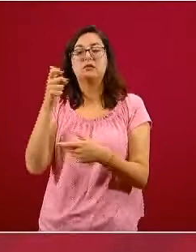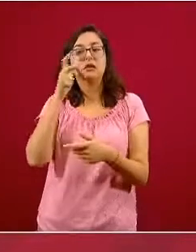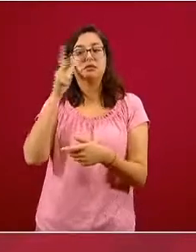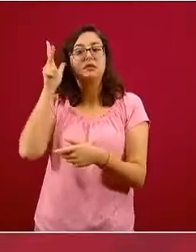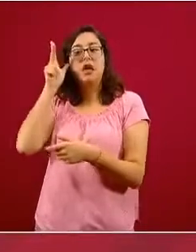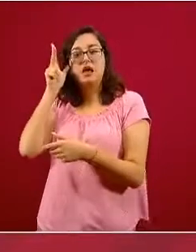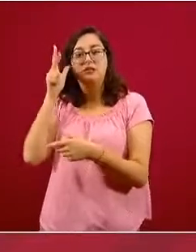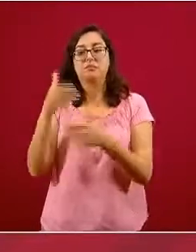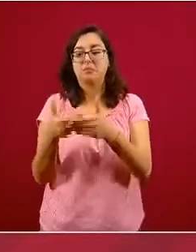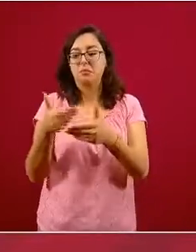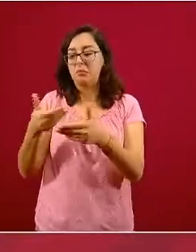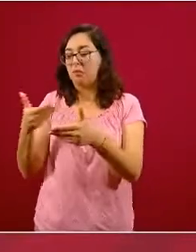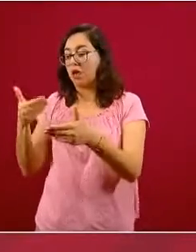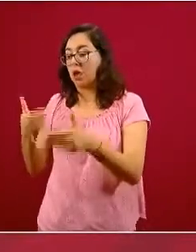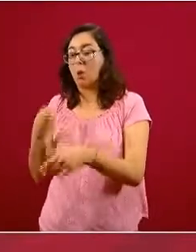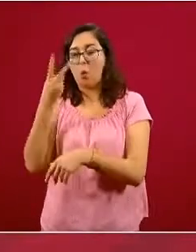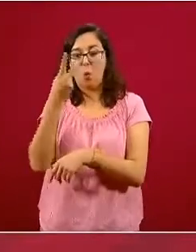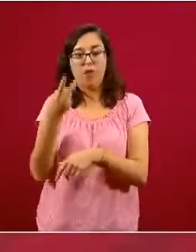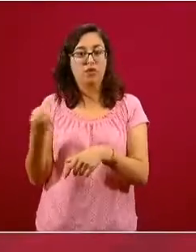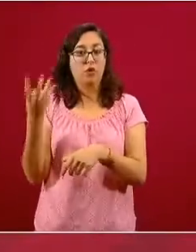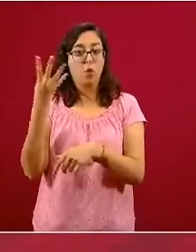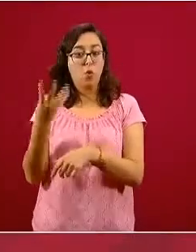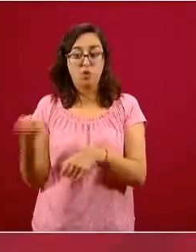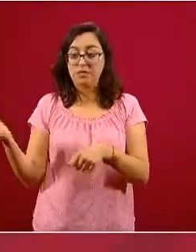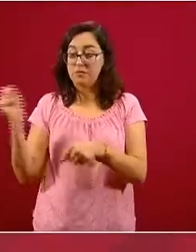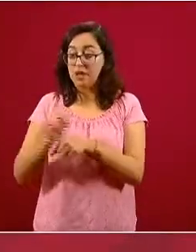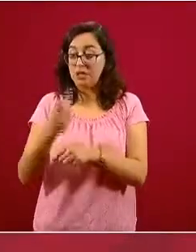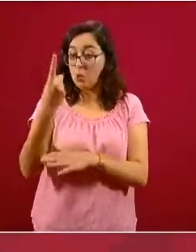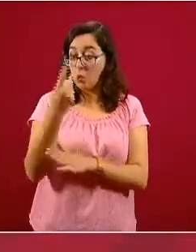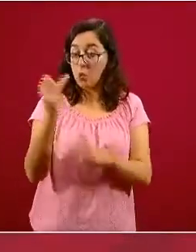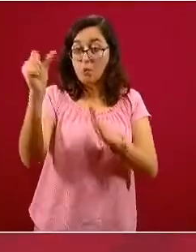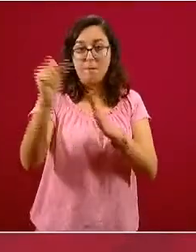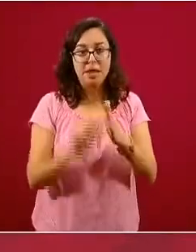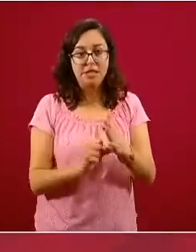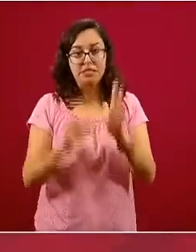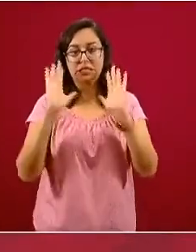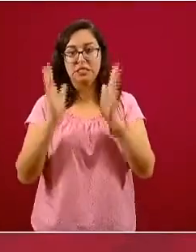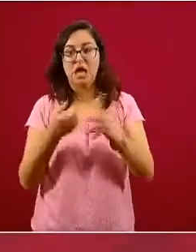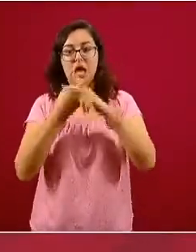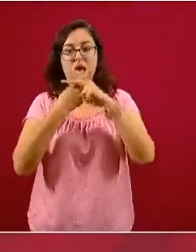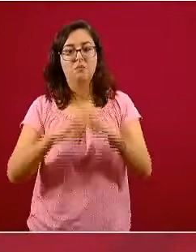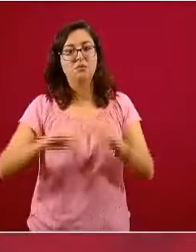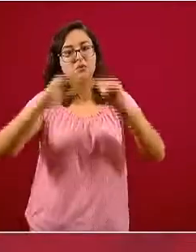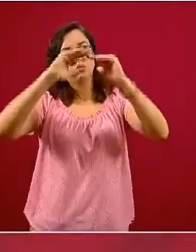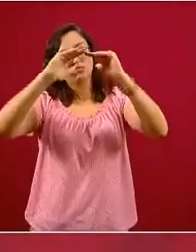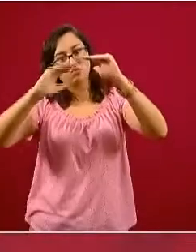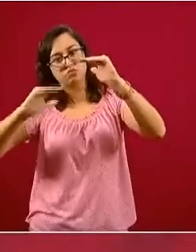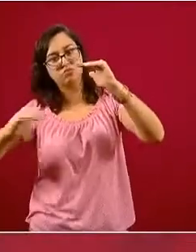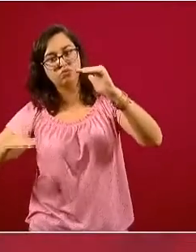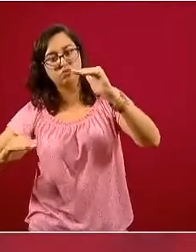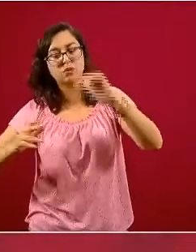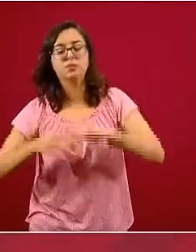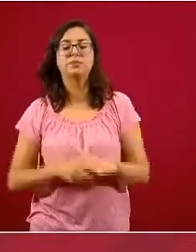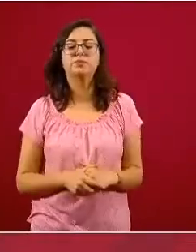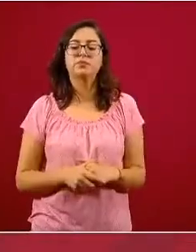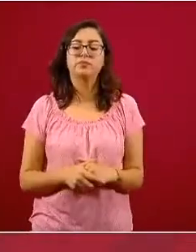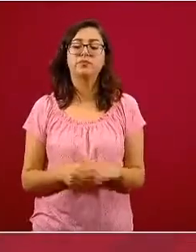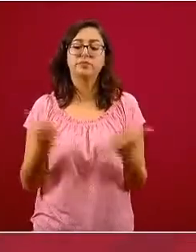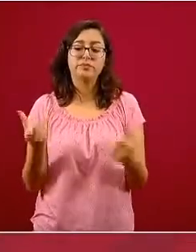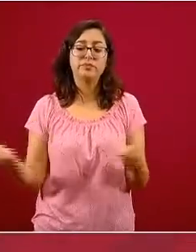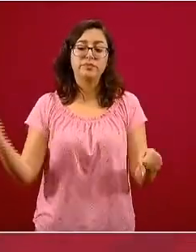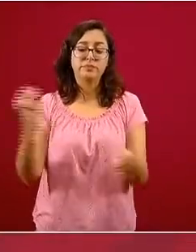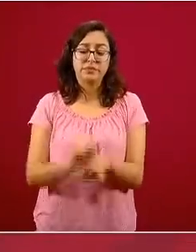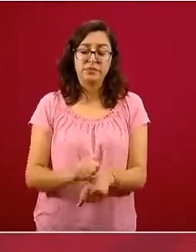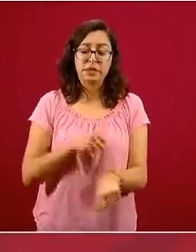fenómeno viene ocurriendo desde hace 4 semanas, un mes completo de descenso. En la semana más reciente registrada, que es la